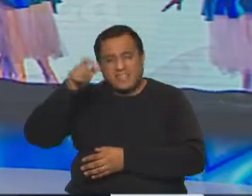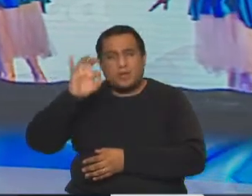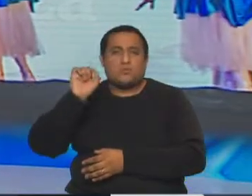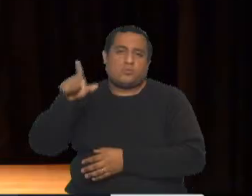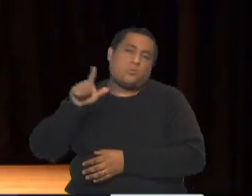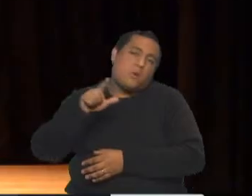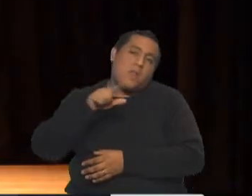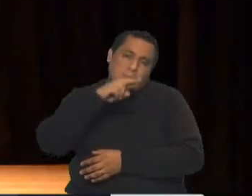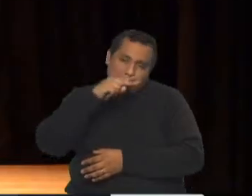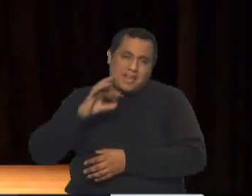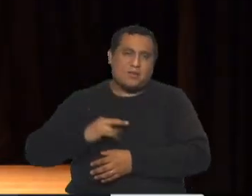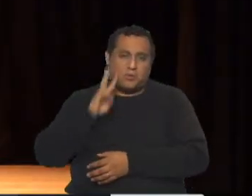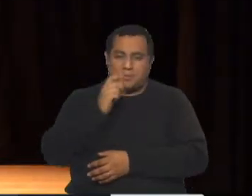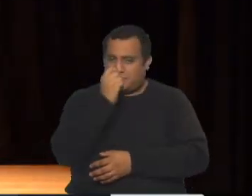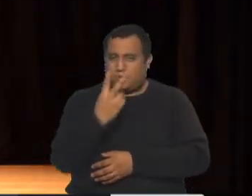2022.